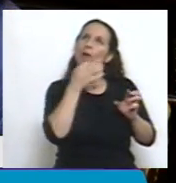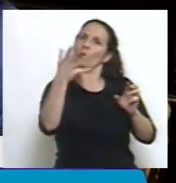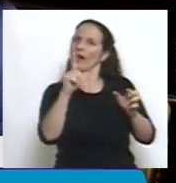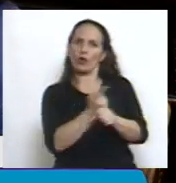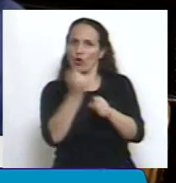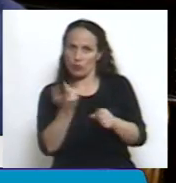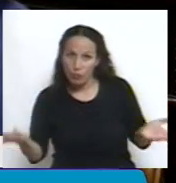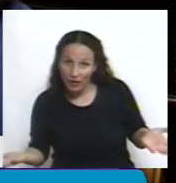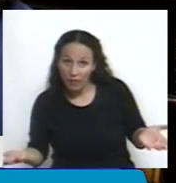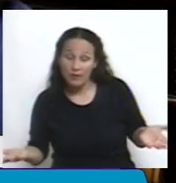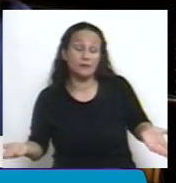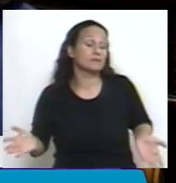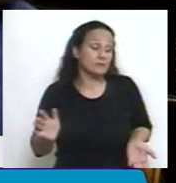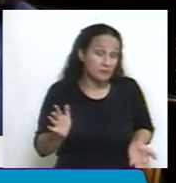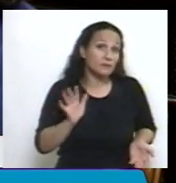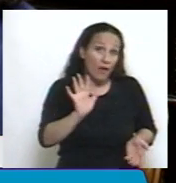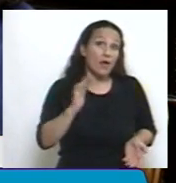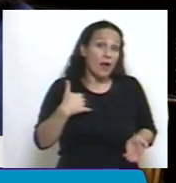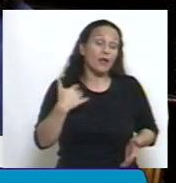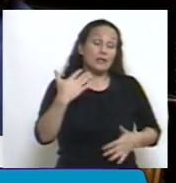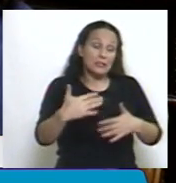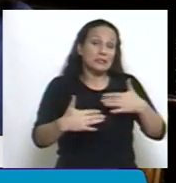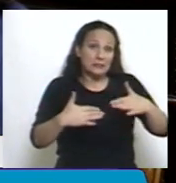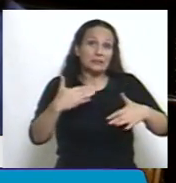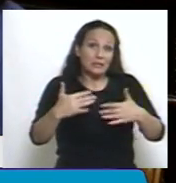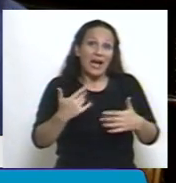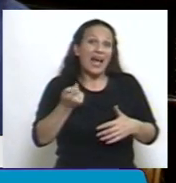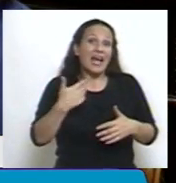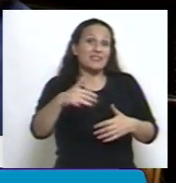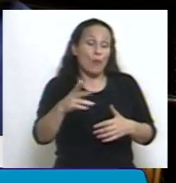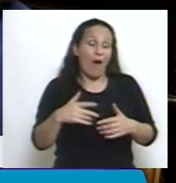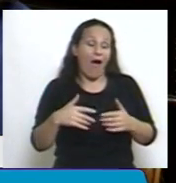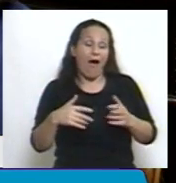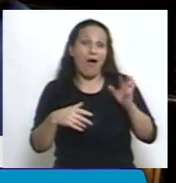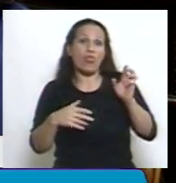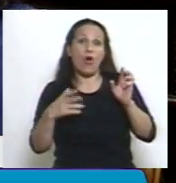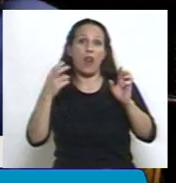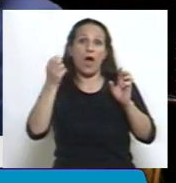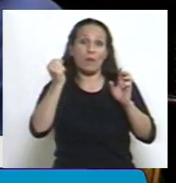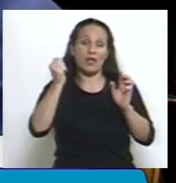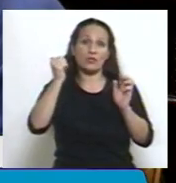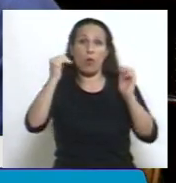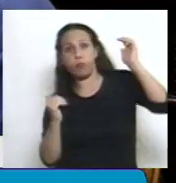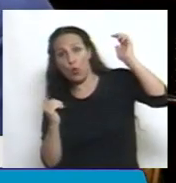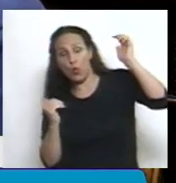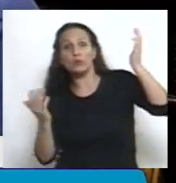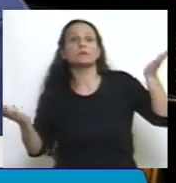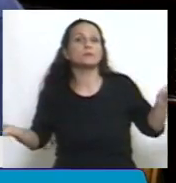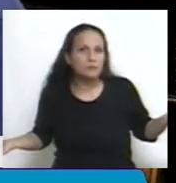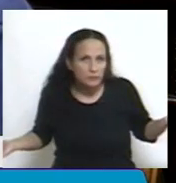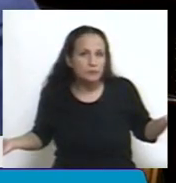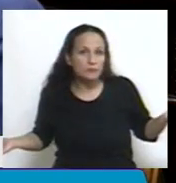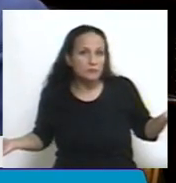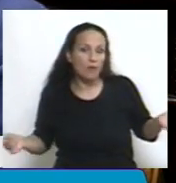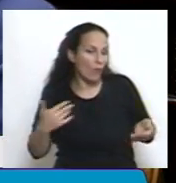y llevando a Argentina a un escenario casi de devaluación. La verdad que está dejando a Argentina en las puertas